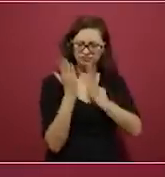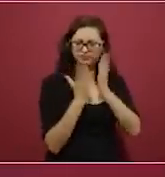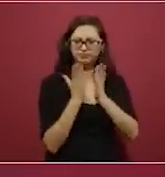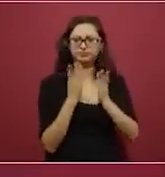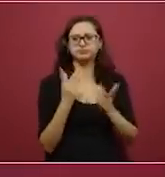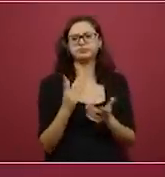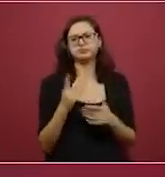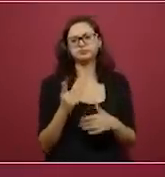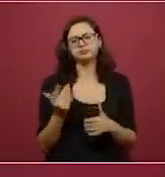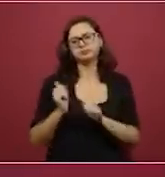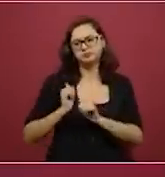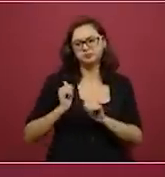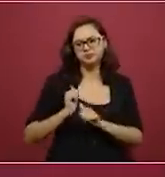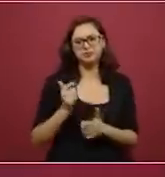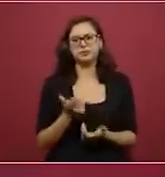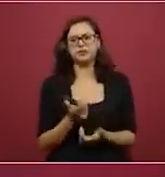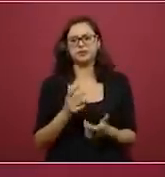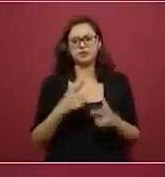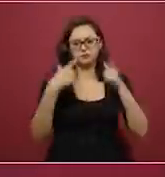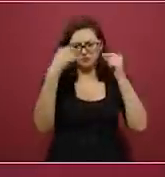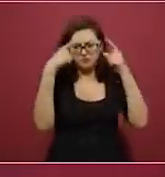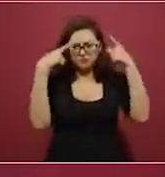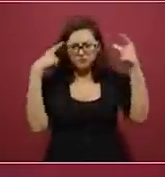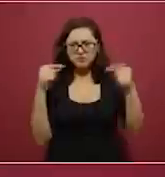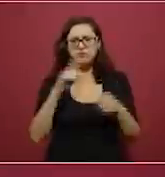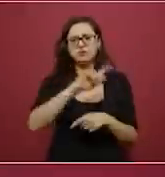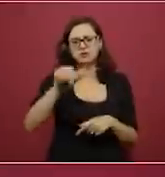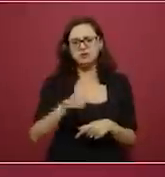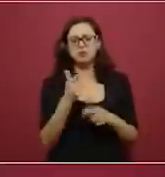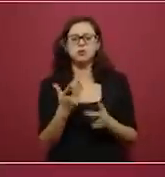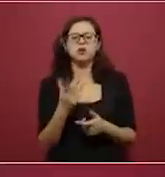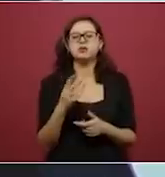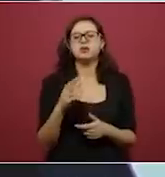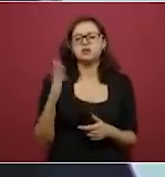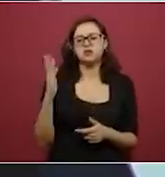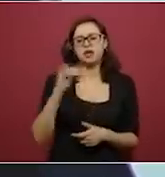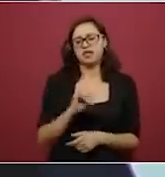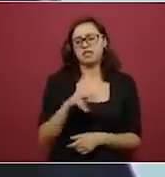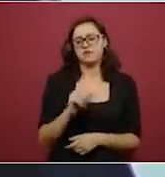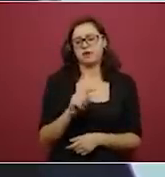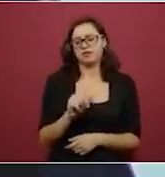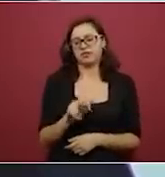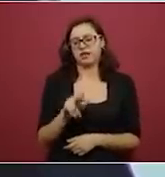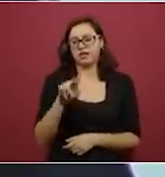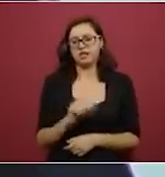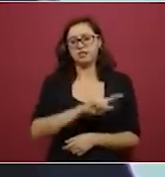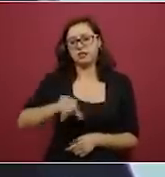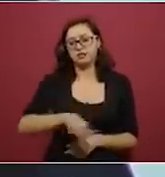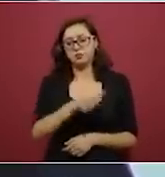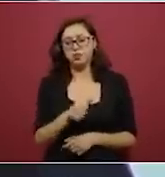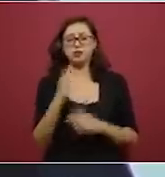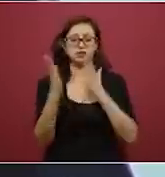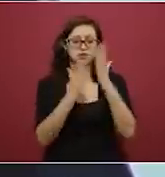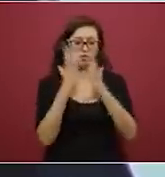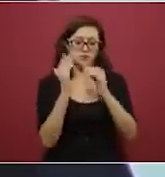y cadete de cuatro años para ingresar como oficial de infantería posteriormente en la escuela superior de guerra el curso de